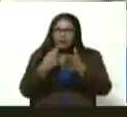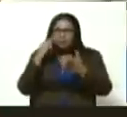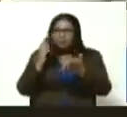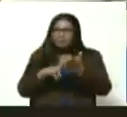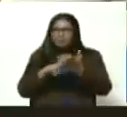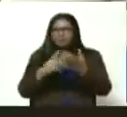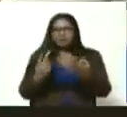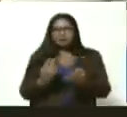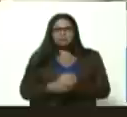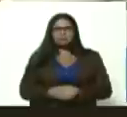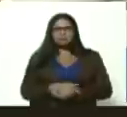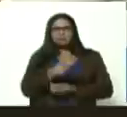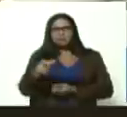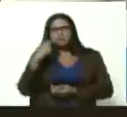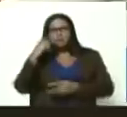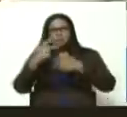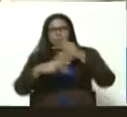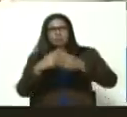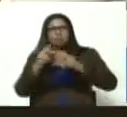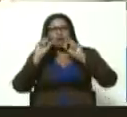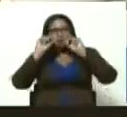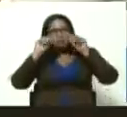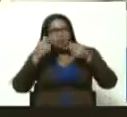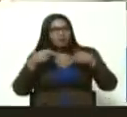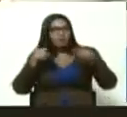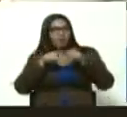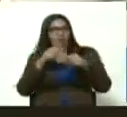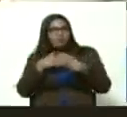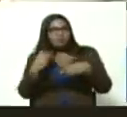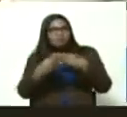que está establecido ya la gente que está produciendo maíz también